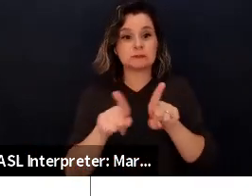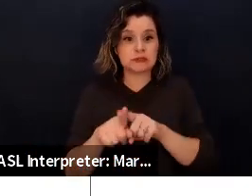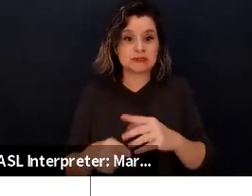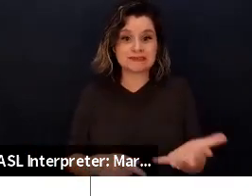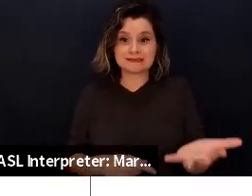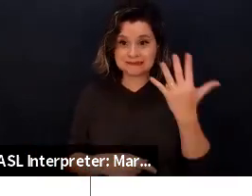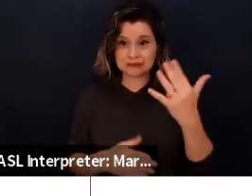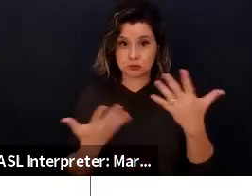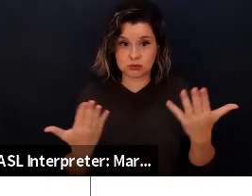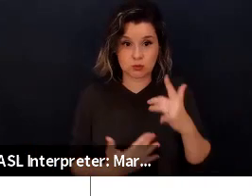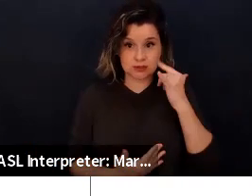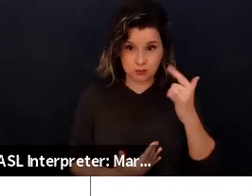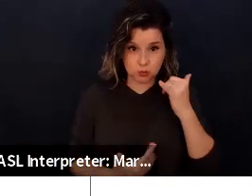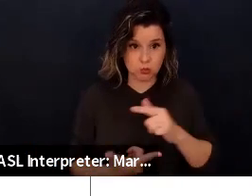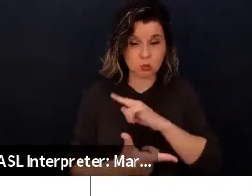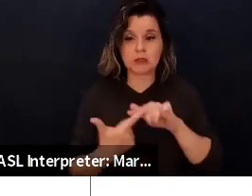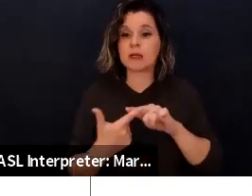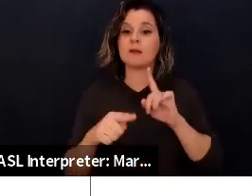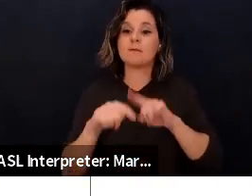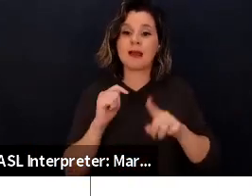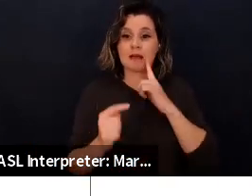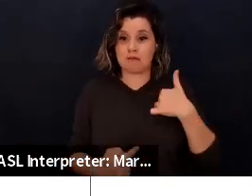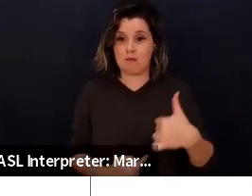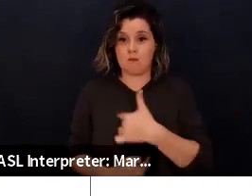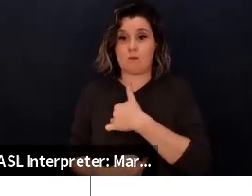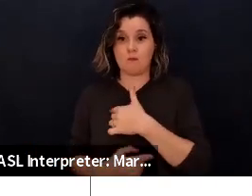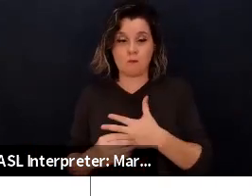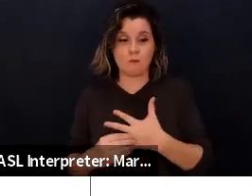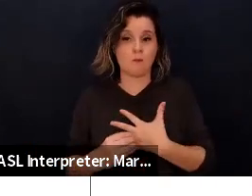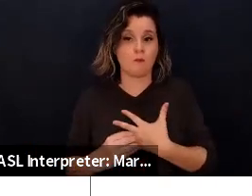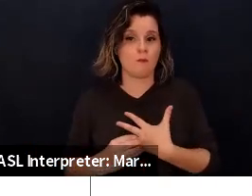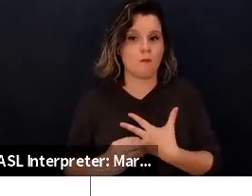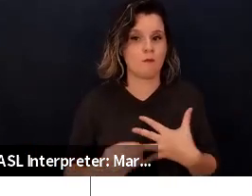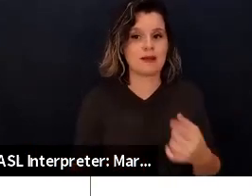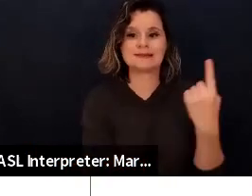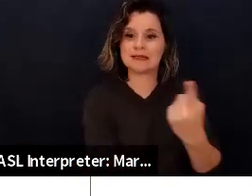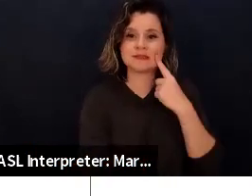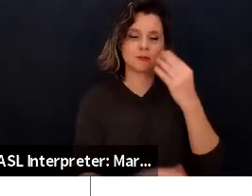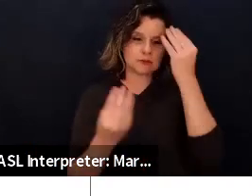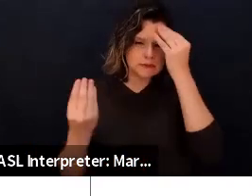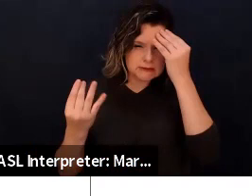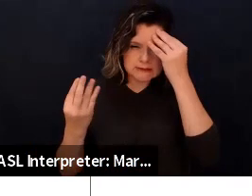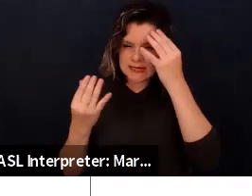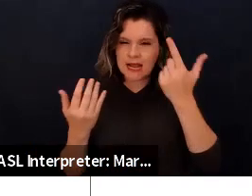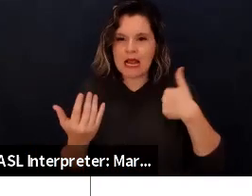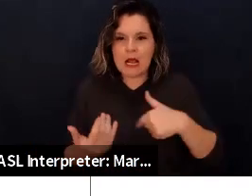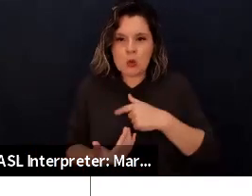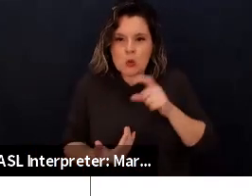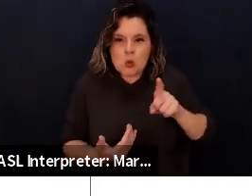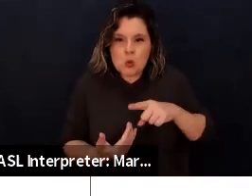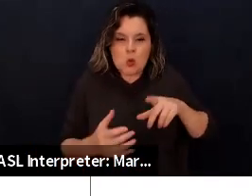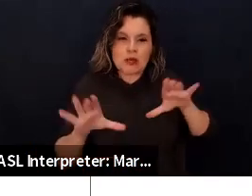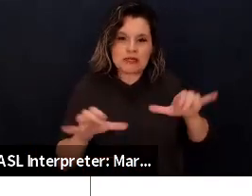aquí en California, pero para nosotros siempre estamos pensando sobre qué podemos hacer para